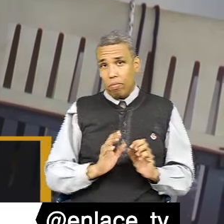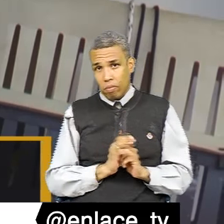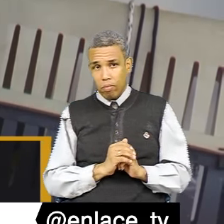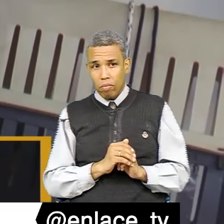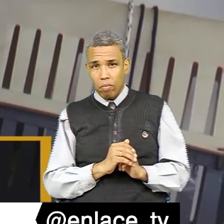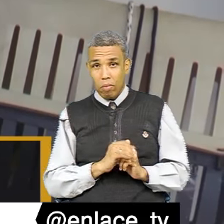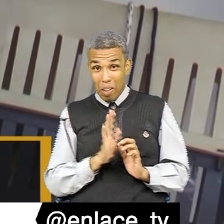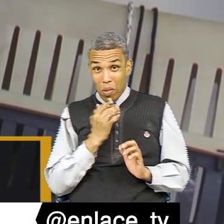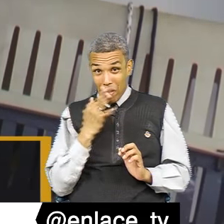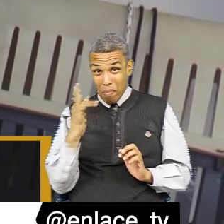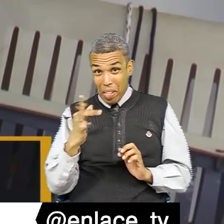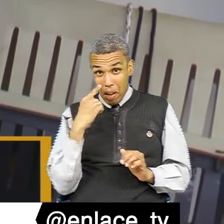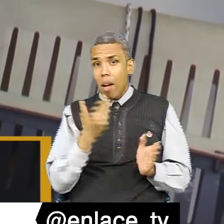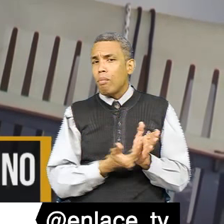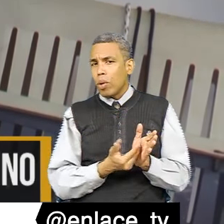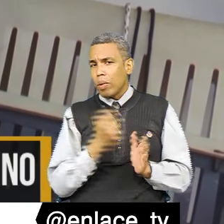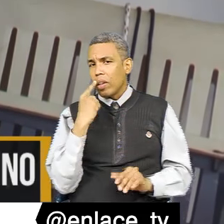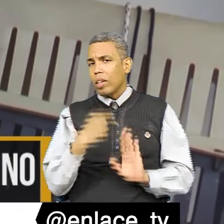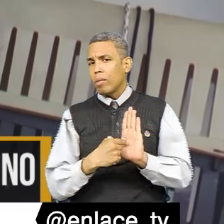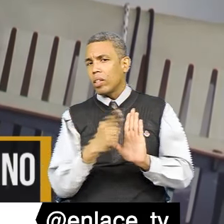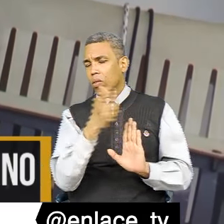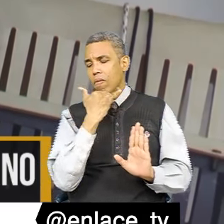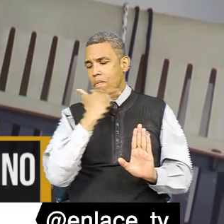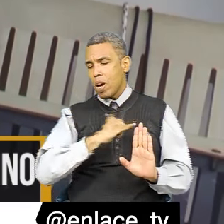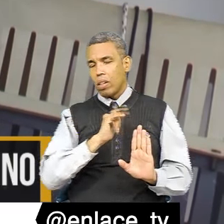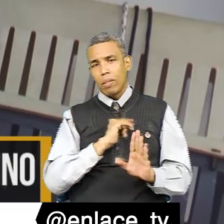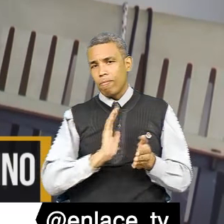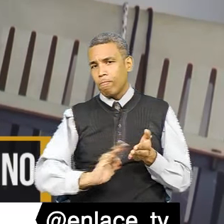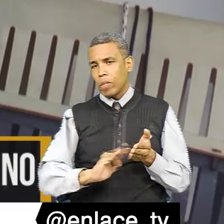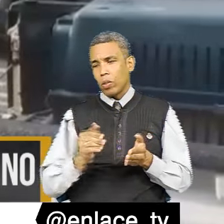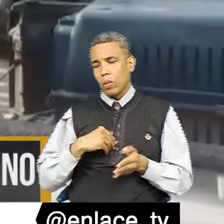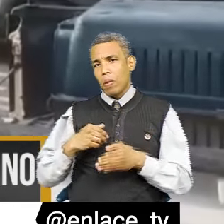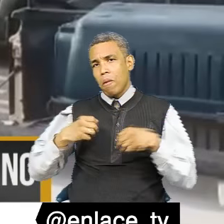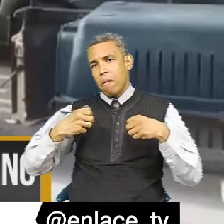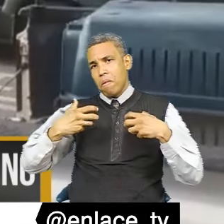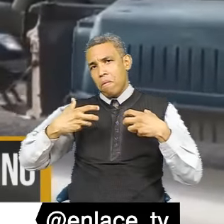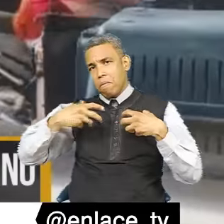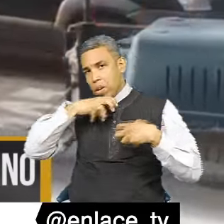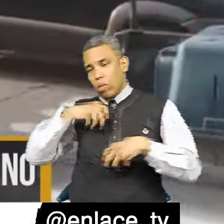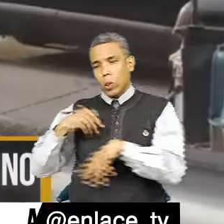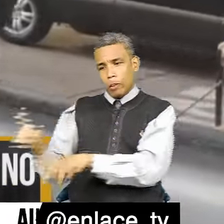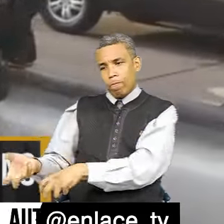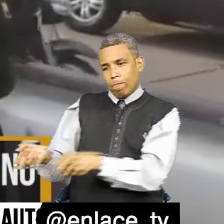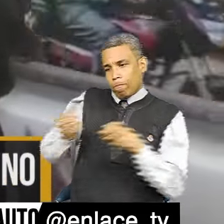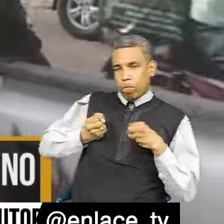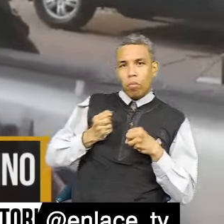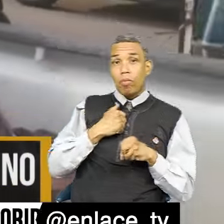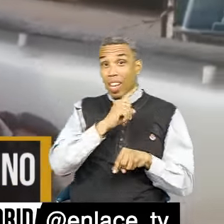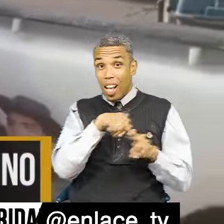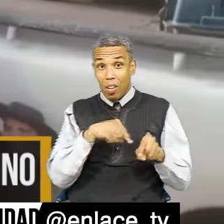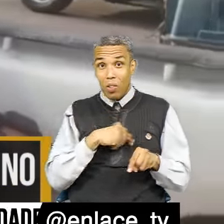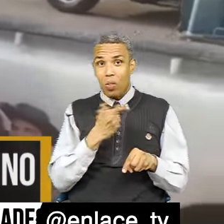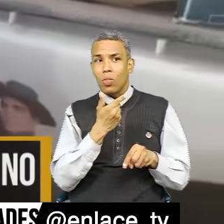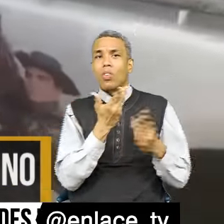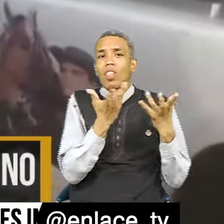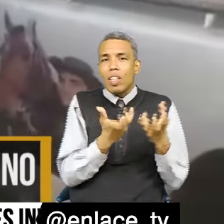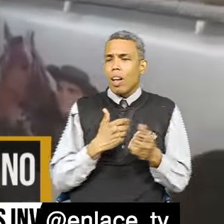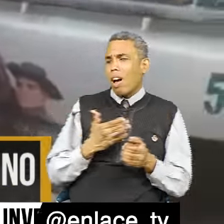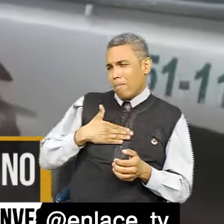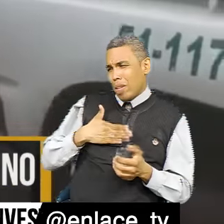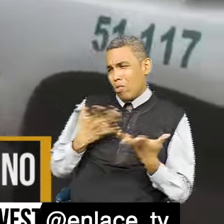a este animalito. Y una de las personas que vio el caso quiere ya adoptarlo. Ambientalistas independientes hicieron pública esta denuncia